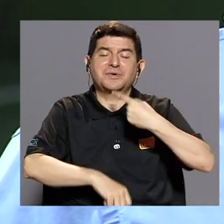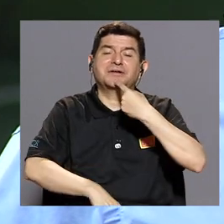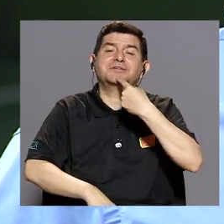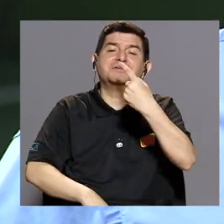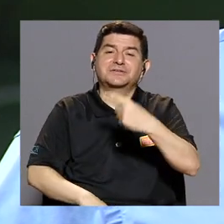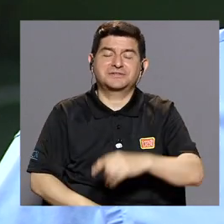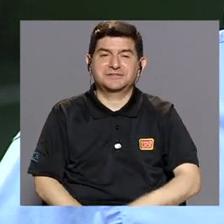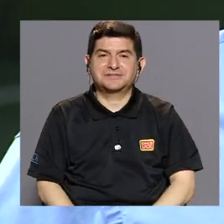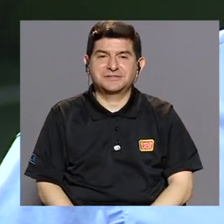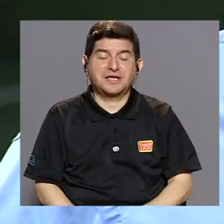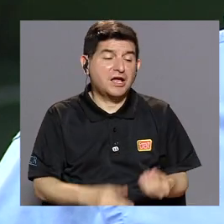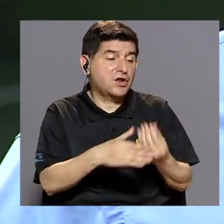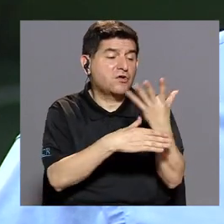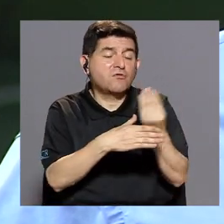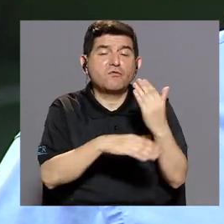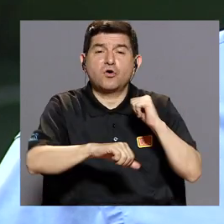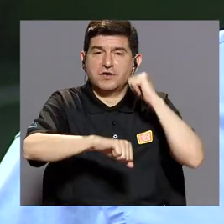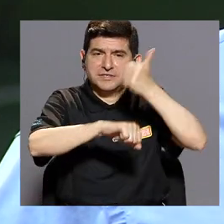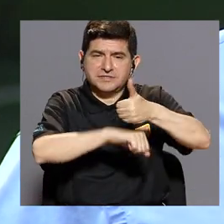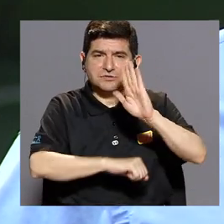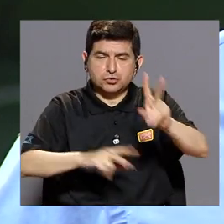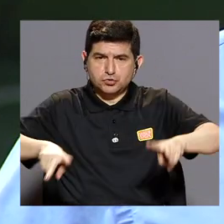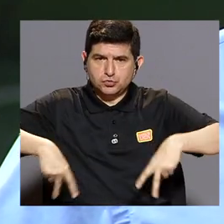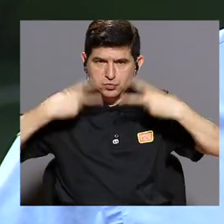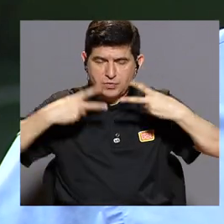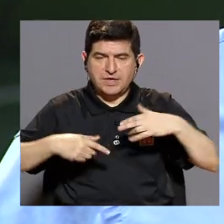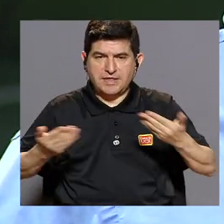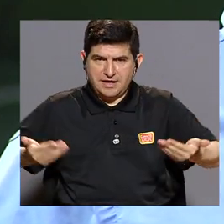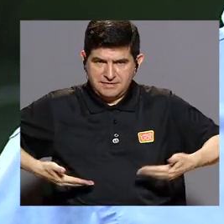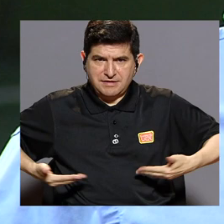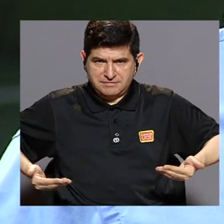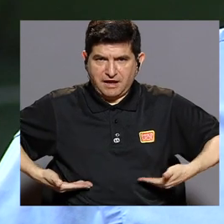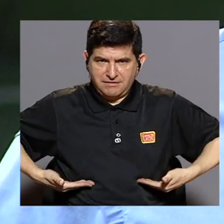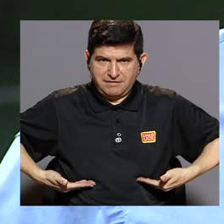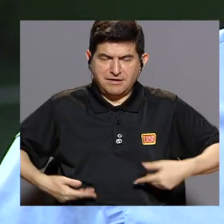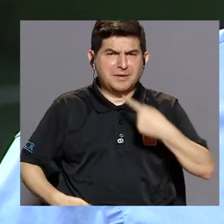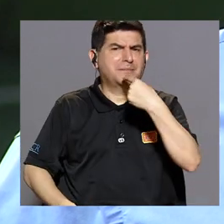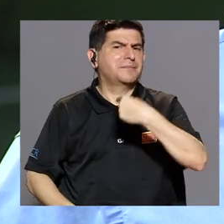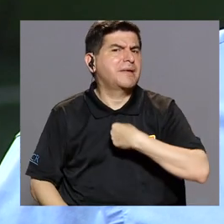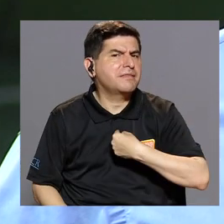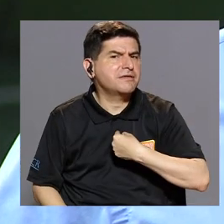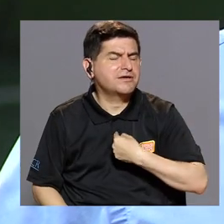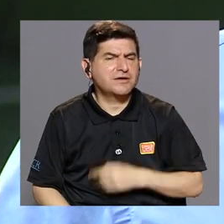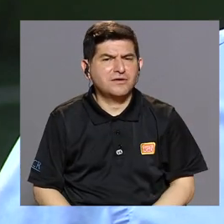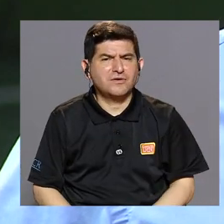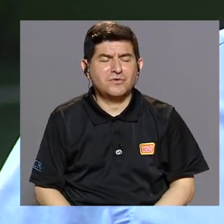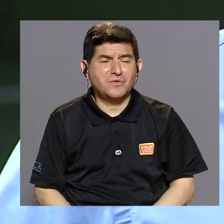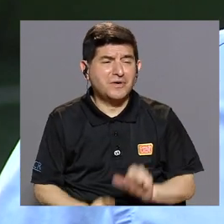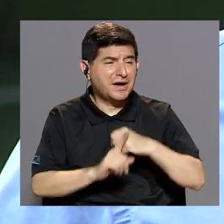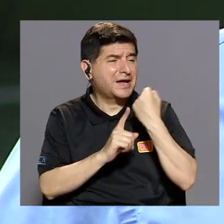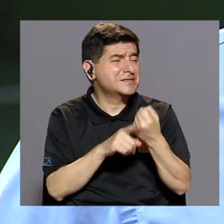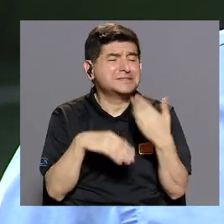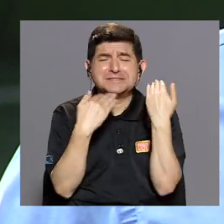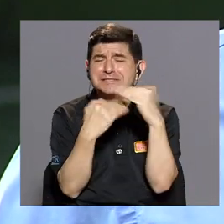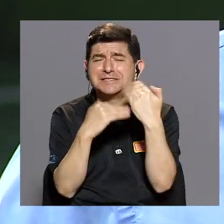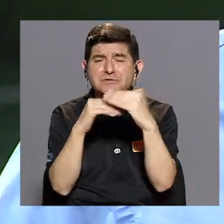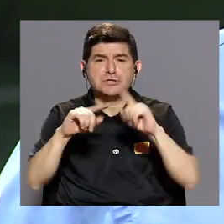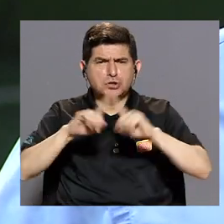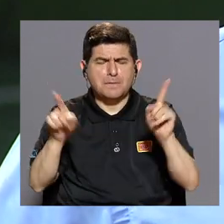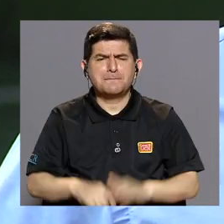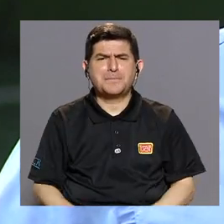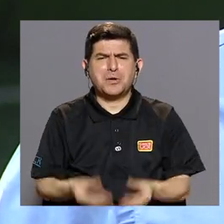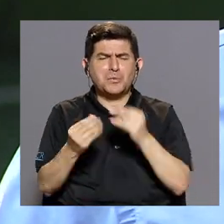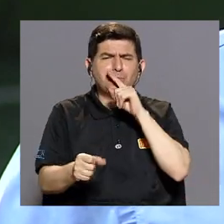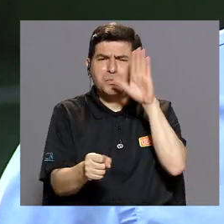expresarlo, que Flores le marcó mucho su vida, inclusive como entrenadora. Porque usted, sí, me decía que desde la precariedad había demasiada